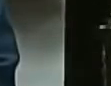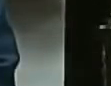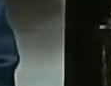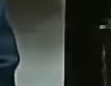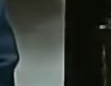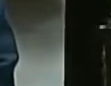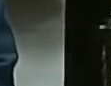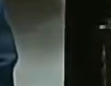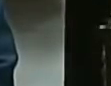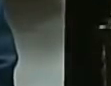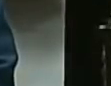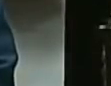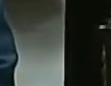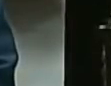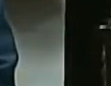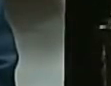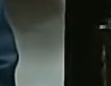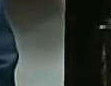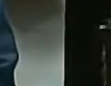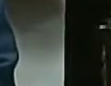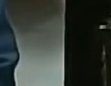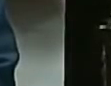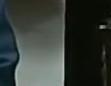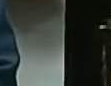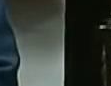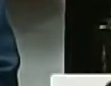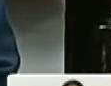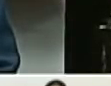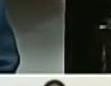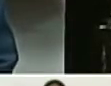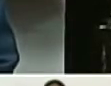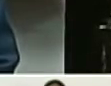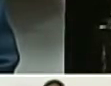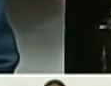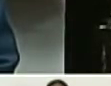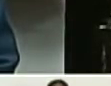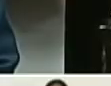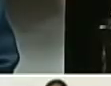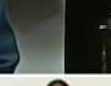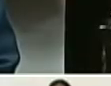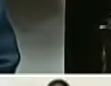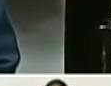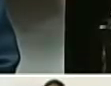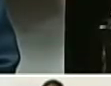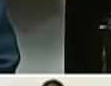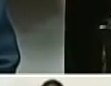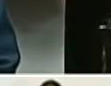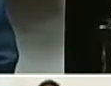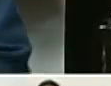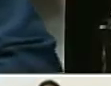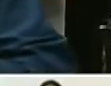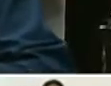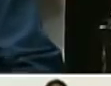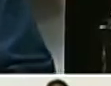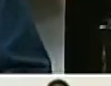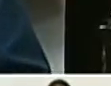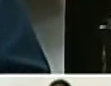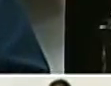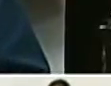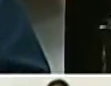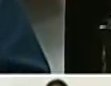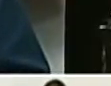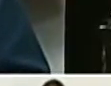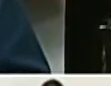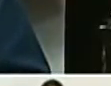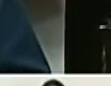Gracias a toda Venezuela, querida y amada patria, 23 de diciembre del